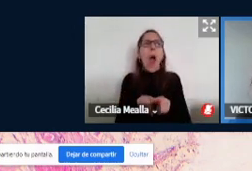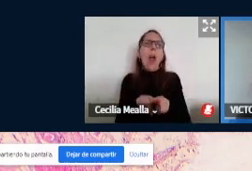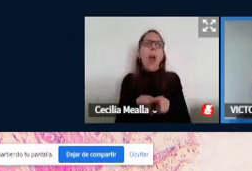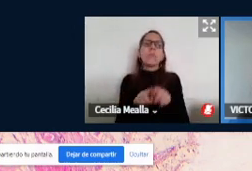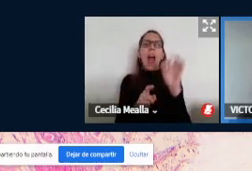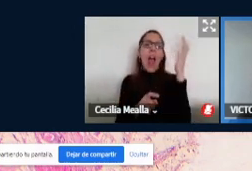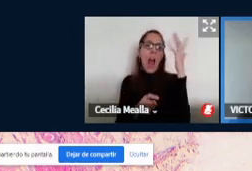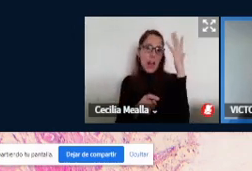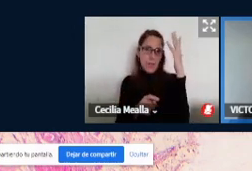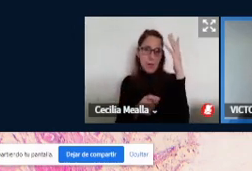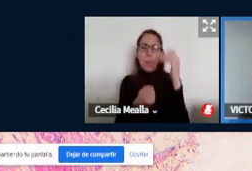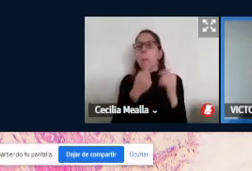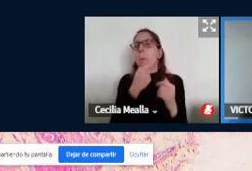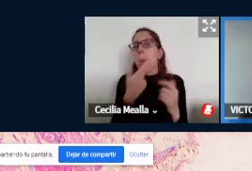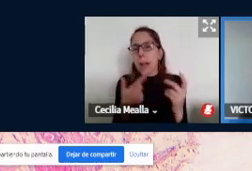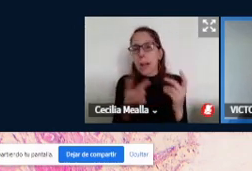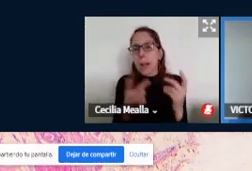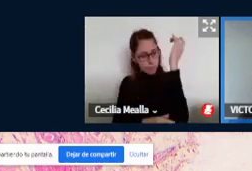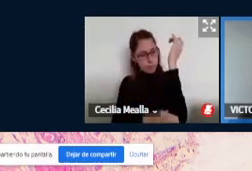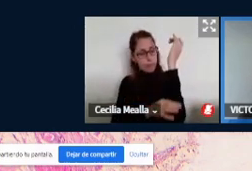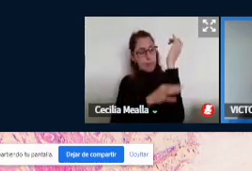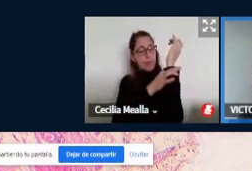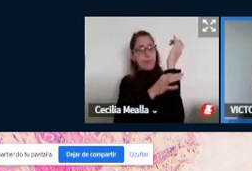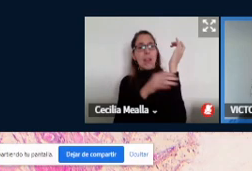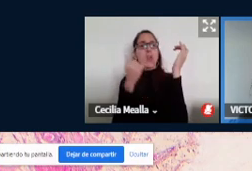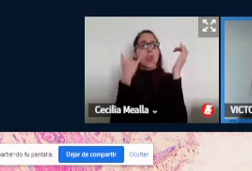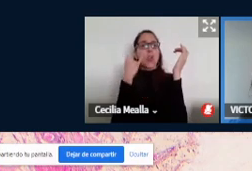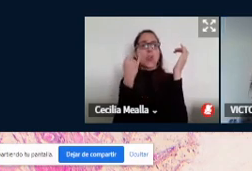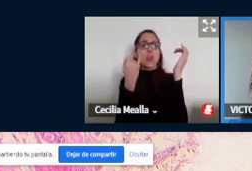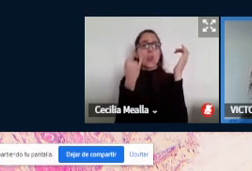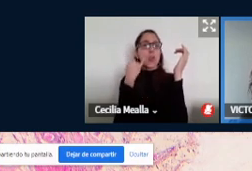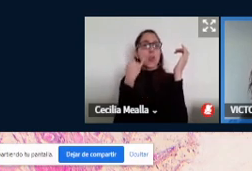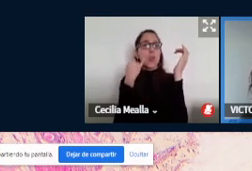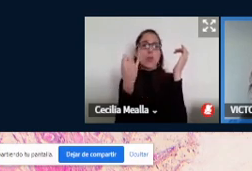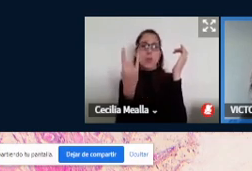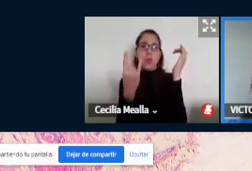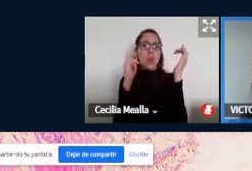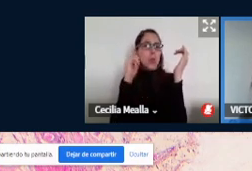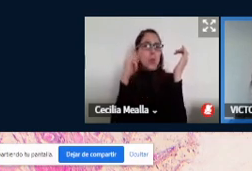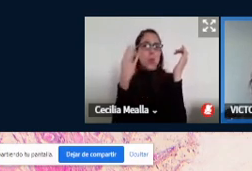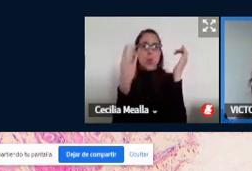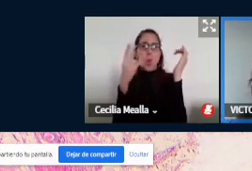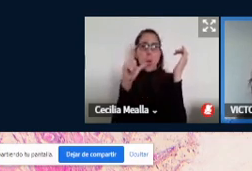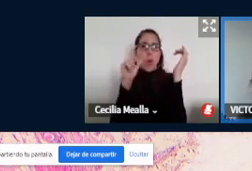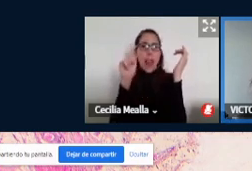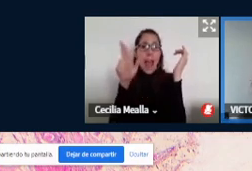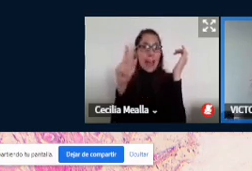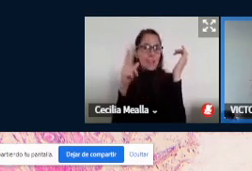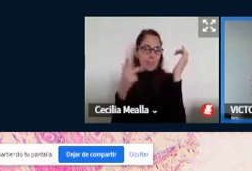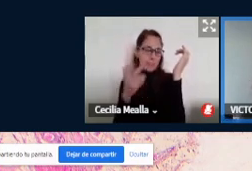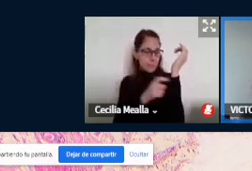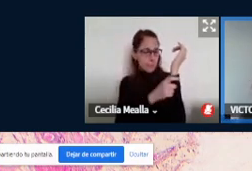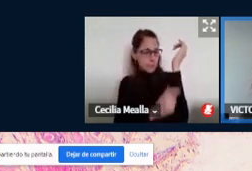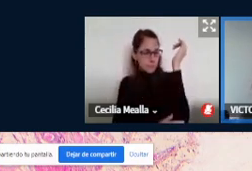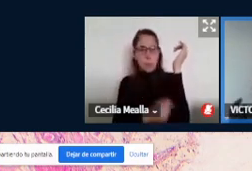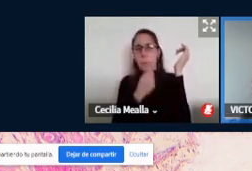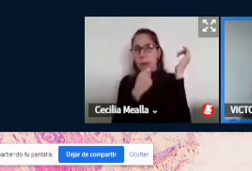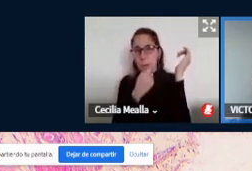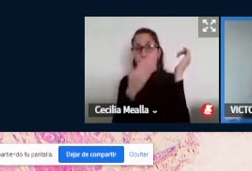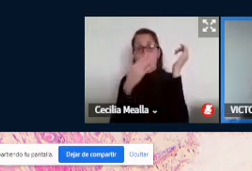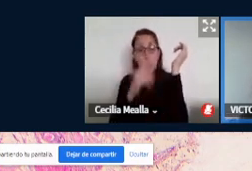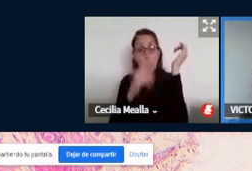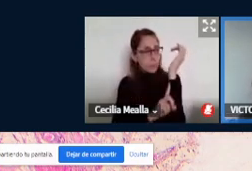por ejemplo, la vena yugular, ¿sí? Bien gorda. Ahora, de ahí tengo que llegar a un